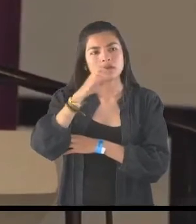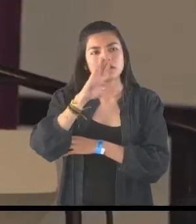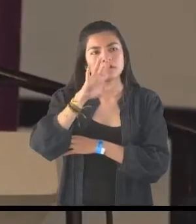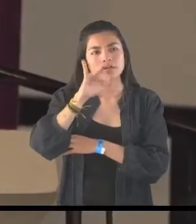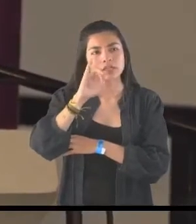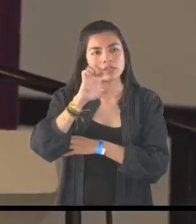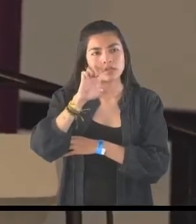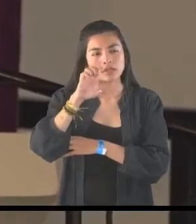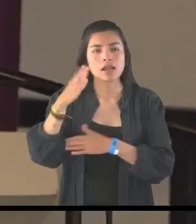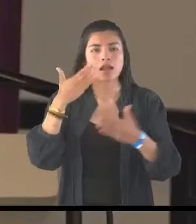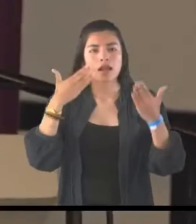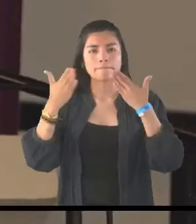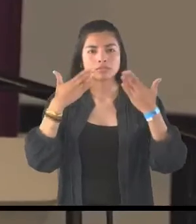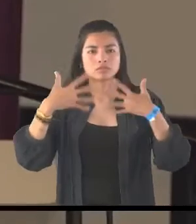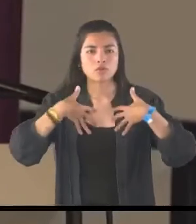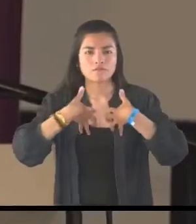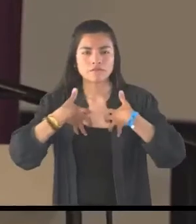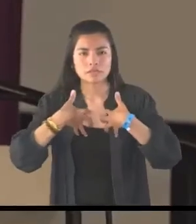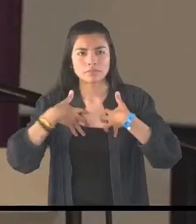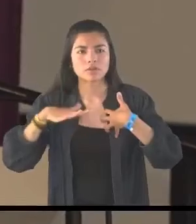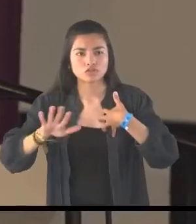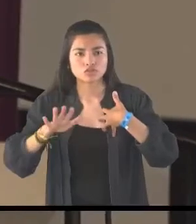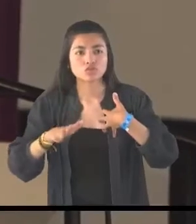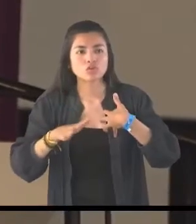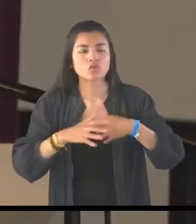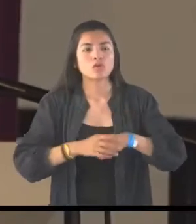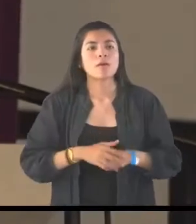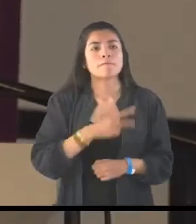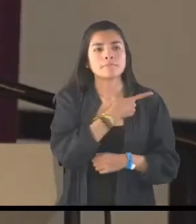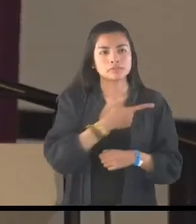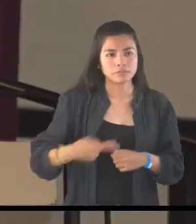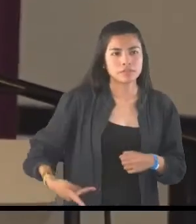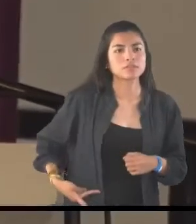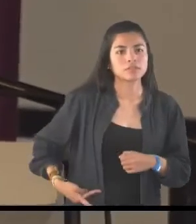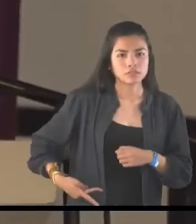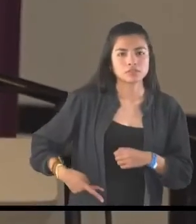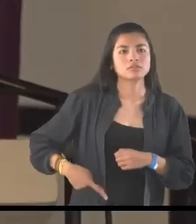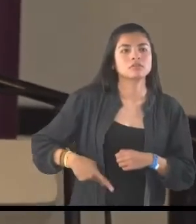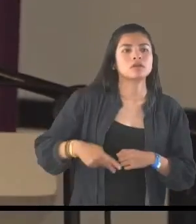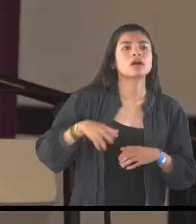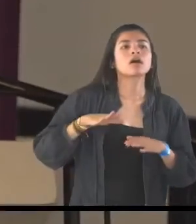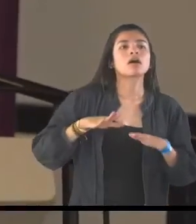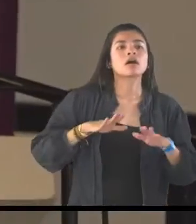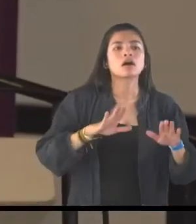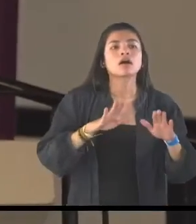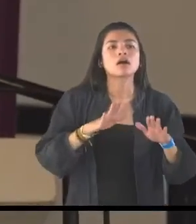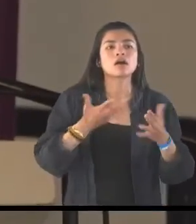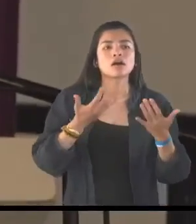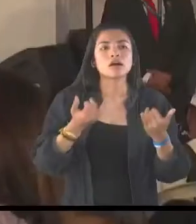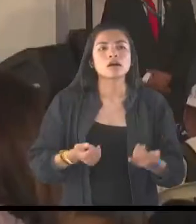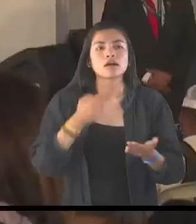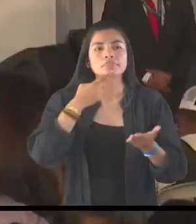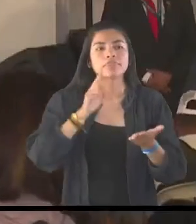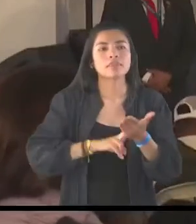que la vicepresidenta de la República y ministra de la Igualdad y la Equidad haga entrega de esta carta a manera